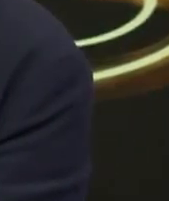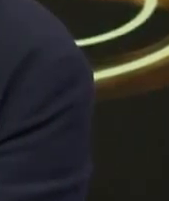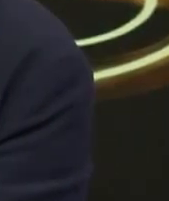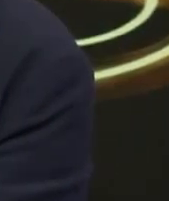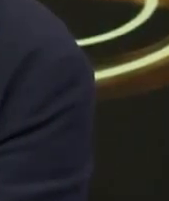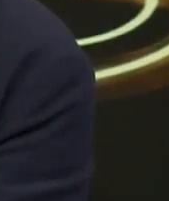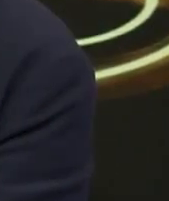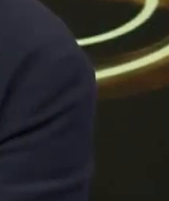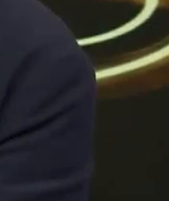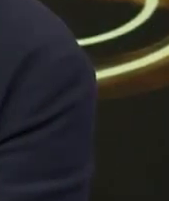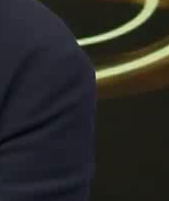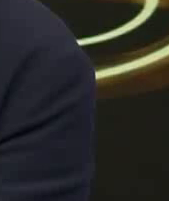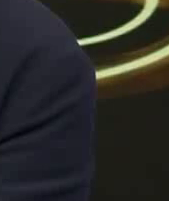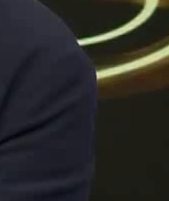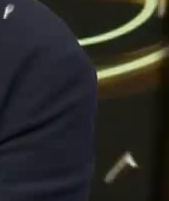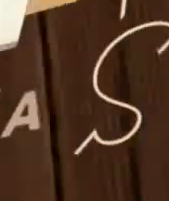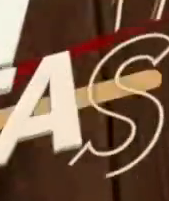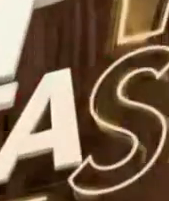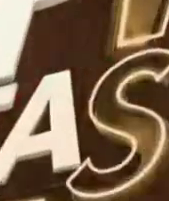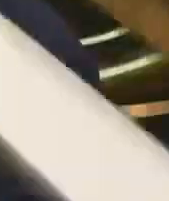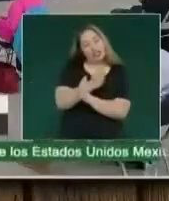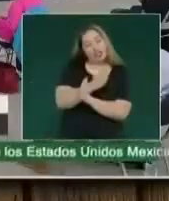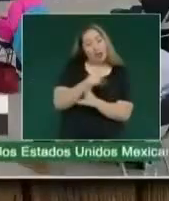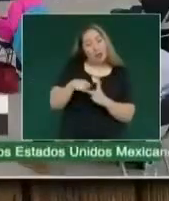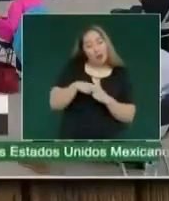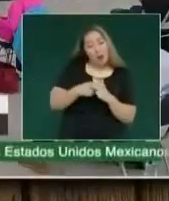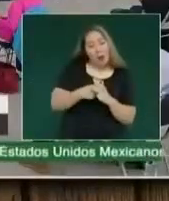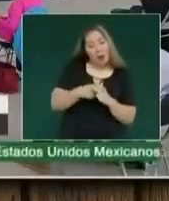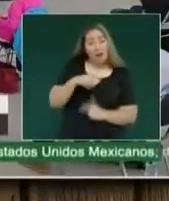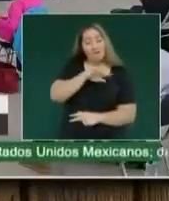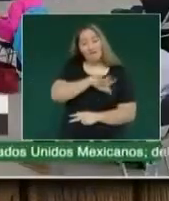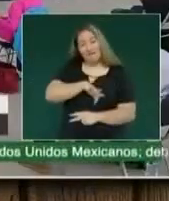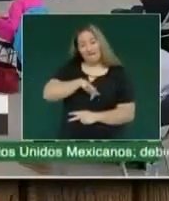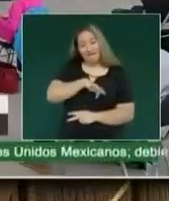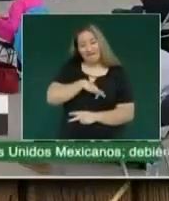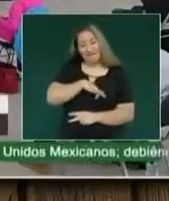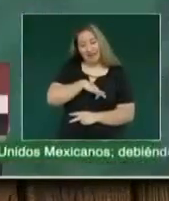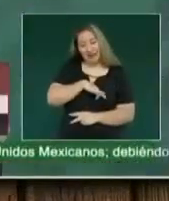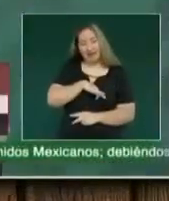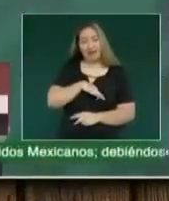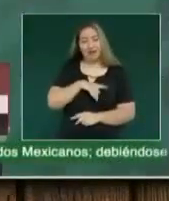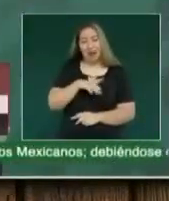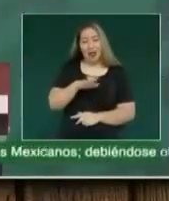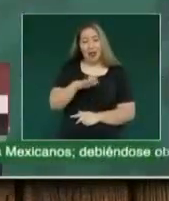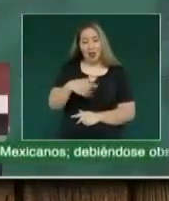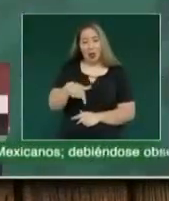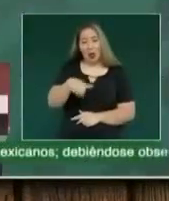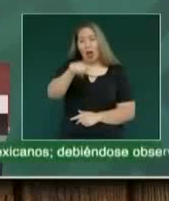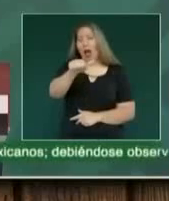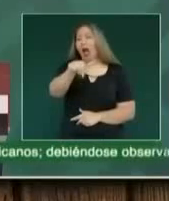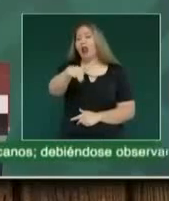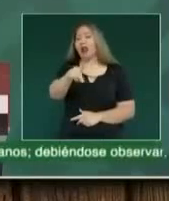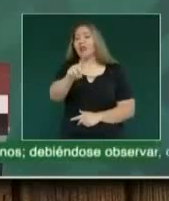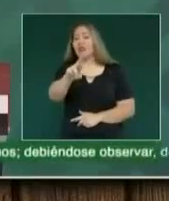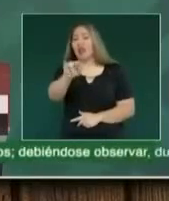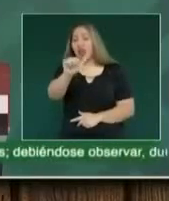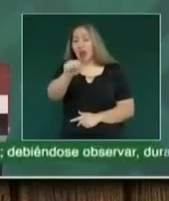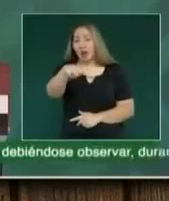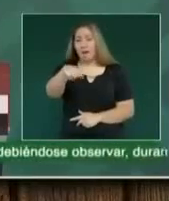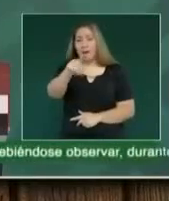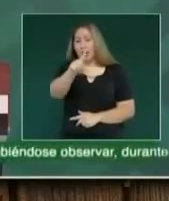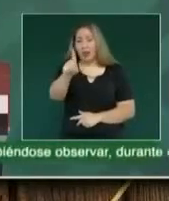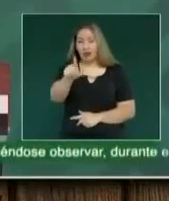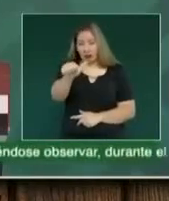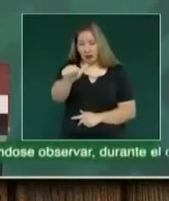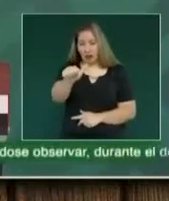la felicitó en la mañanera. Vamos a verlo, aquí está. Estaba en dónde estaba. Felicitar a Andrea Mesa,